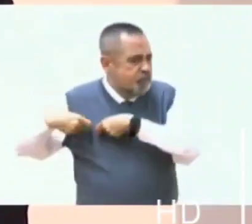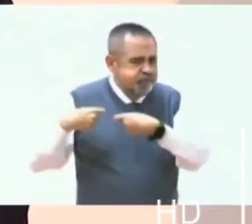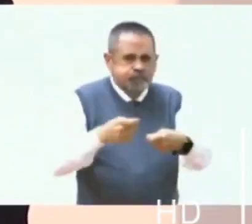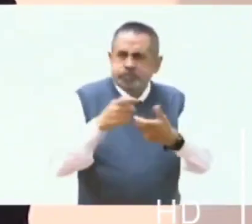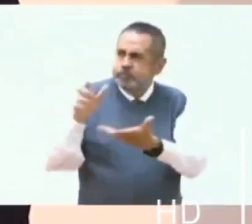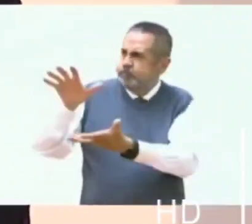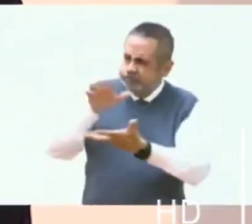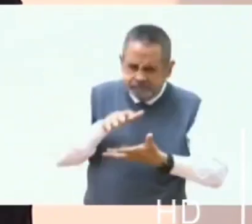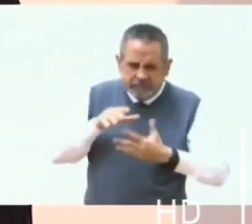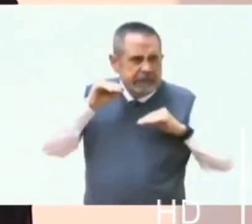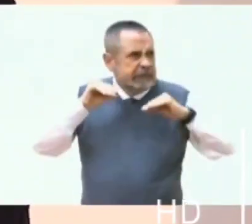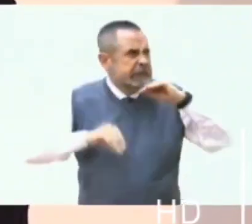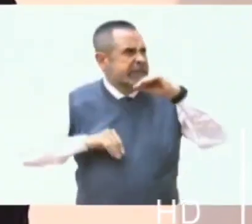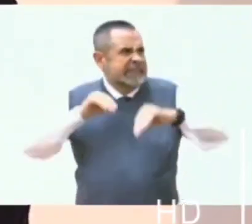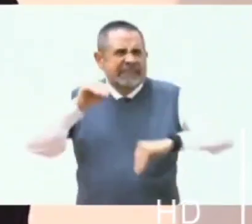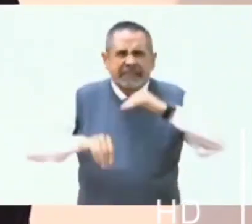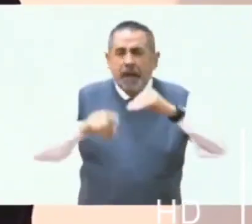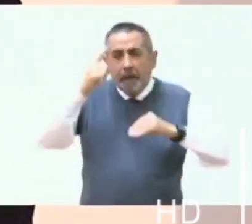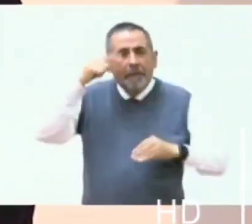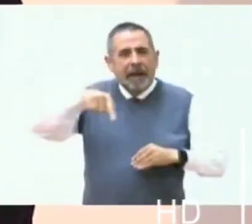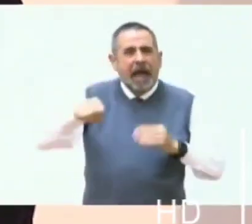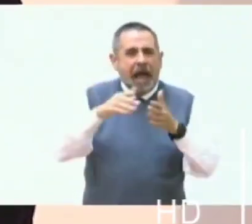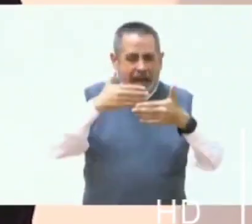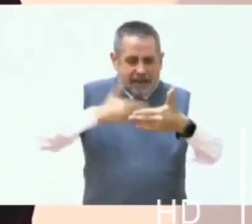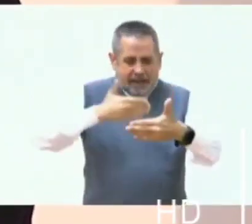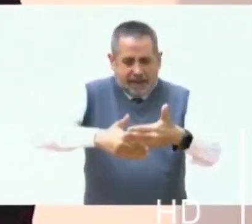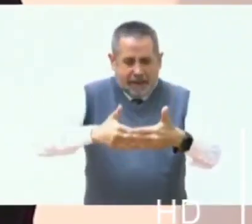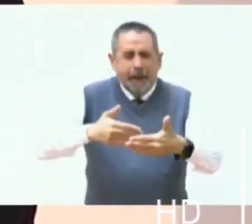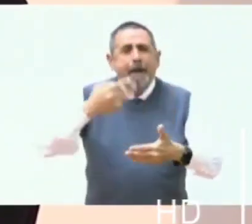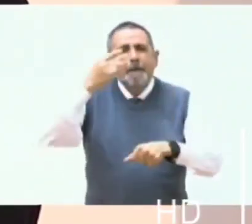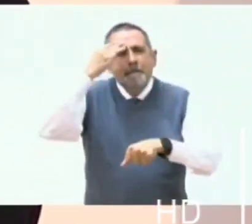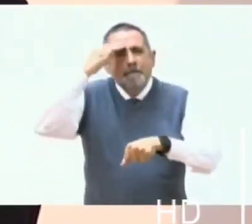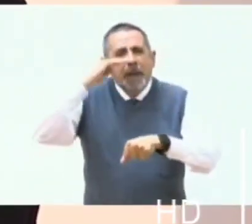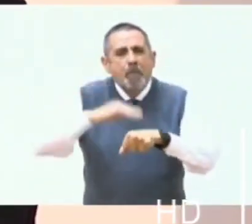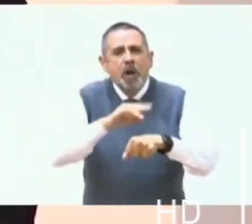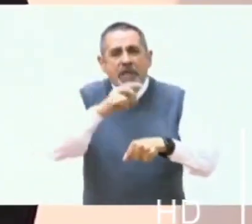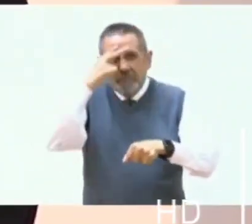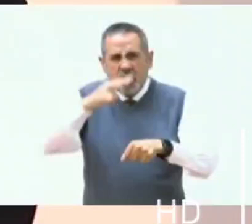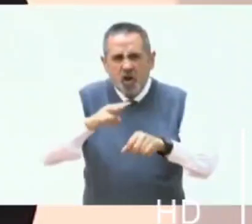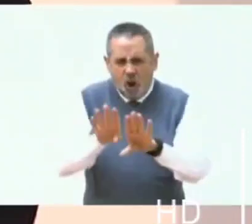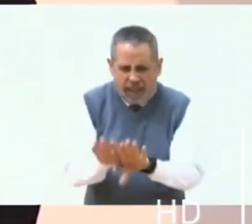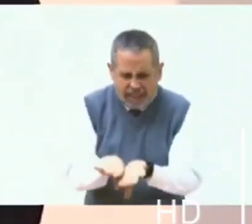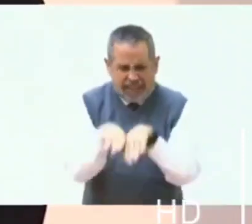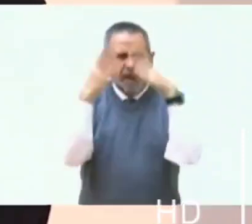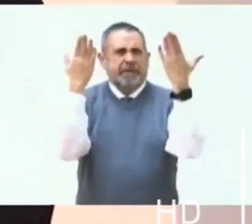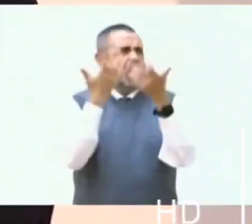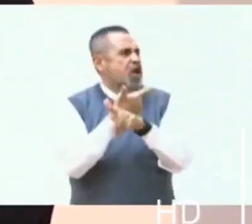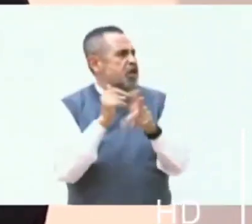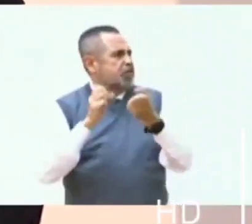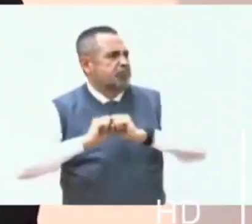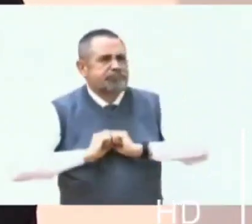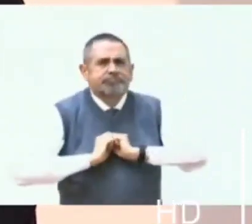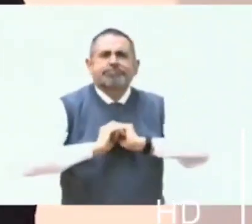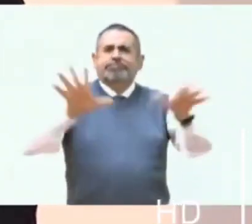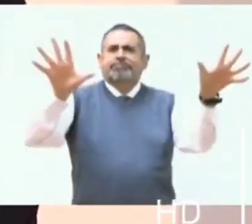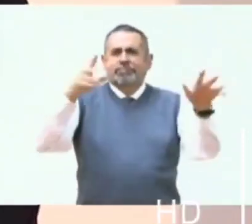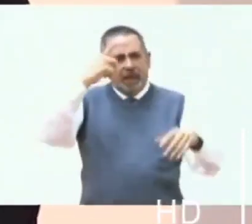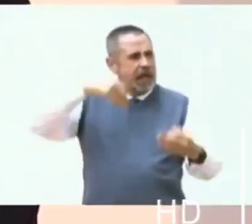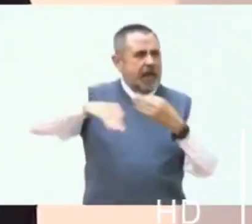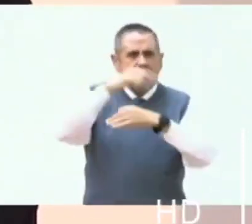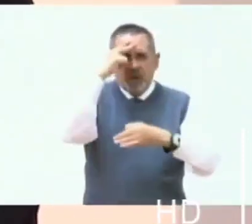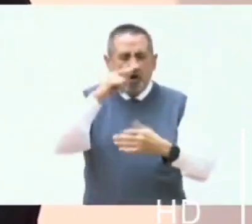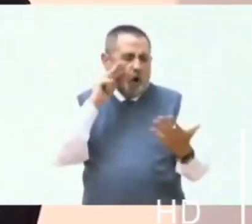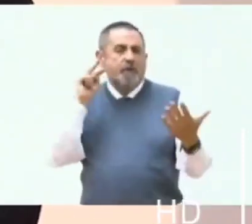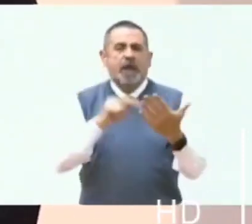para liberar, para poner en libertad la memoria de México y entregarla al pueblo de México. Desde